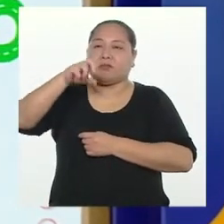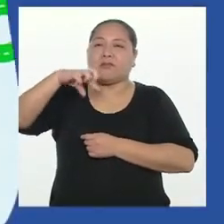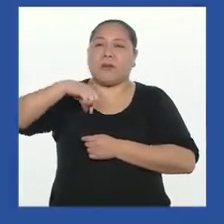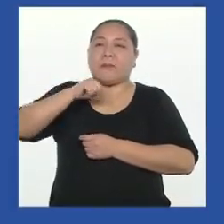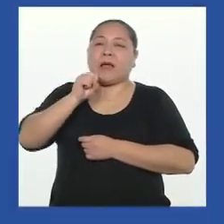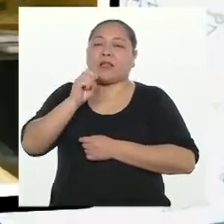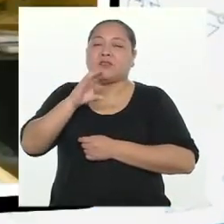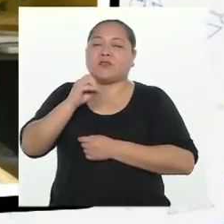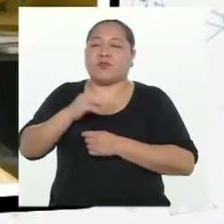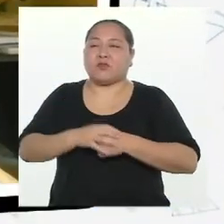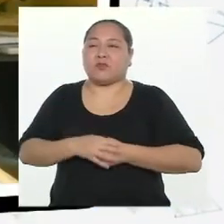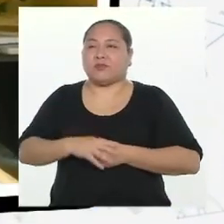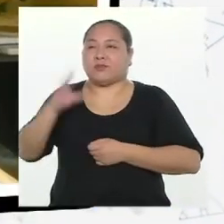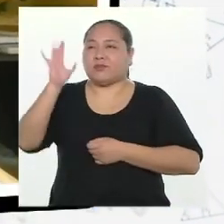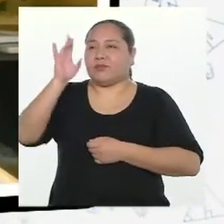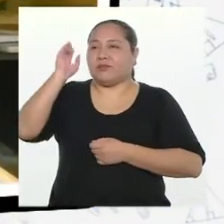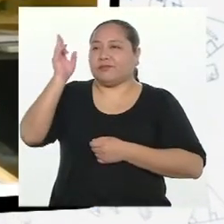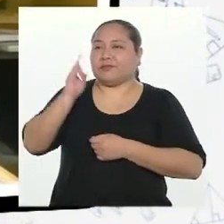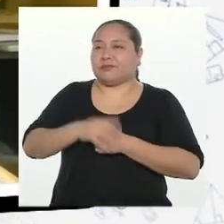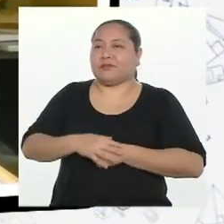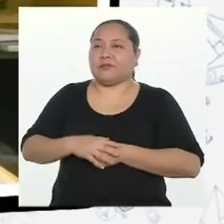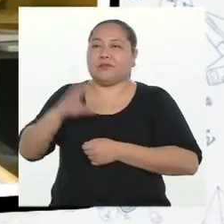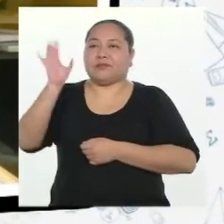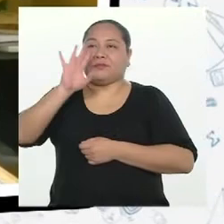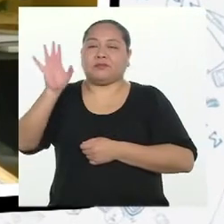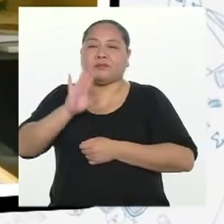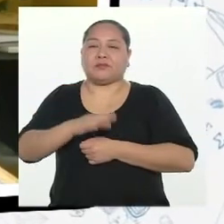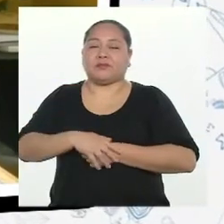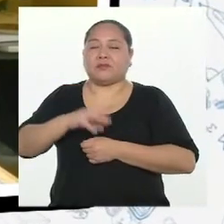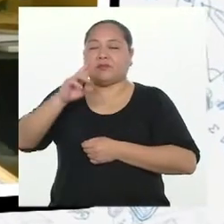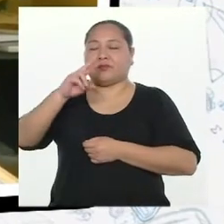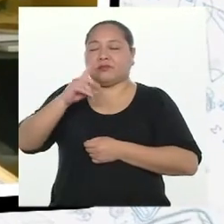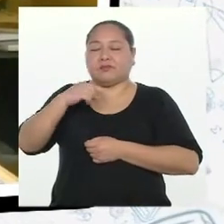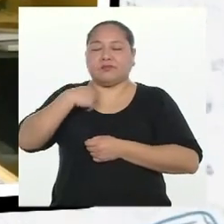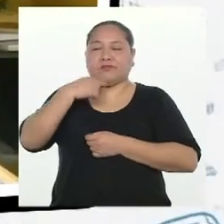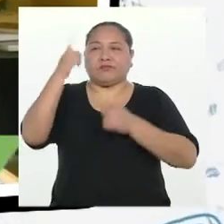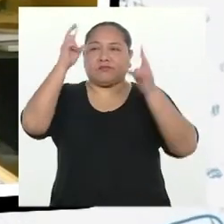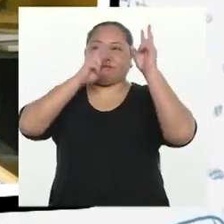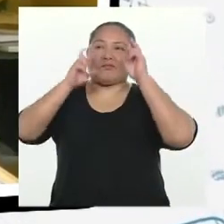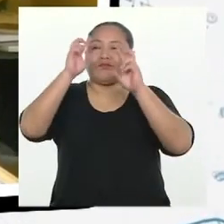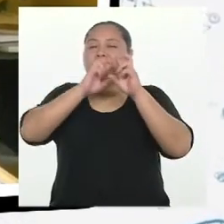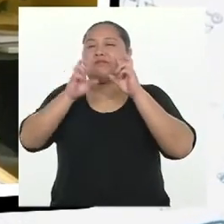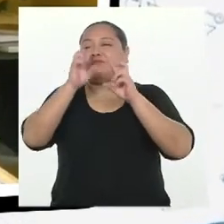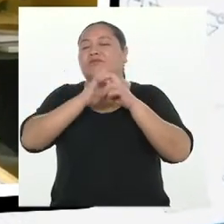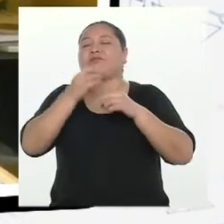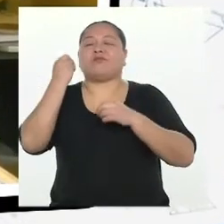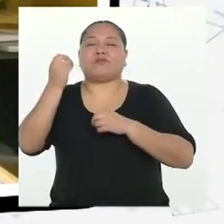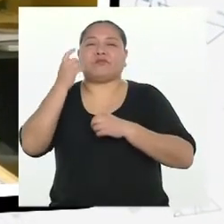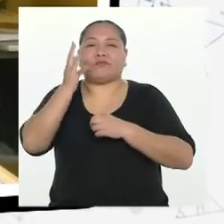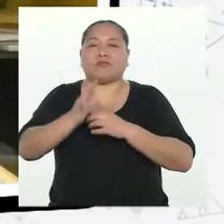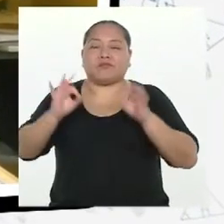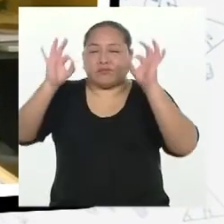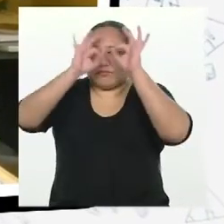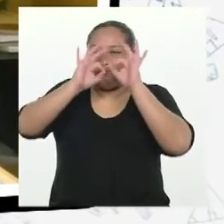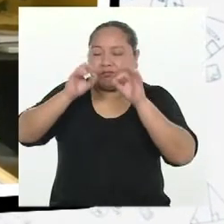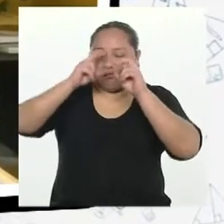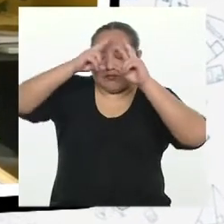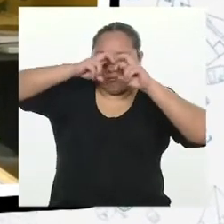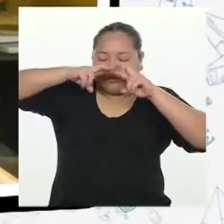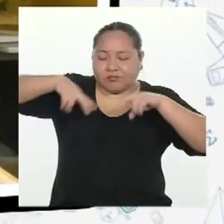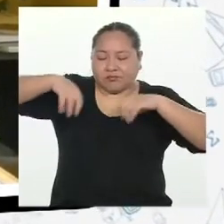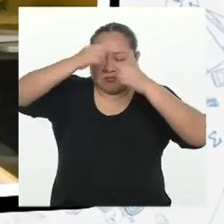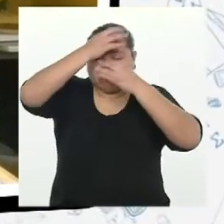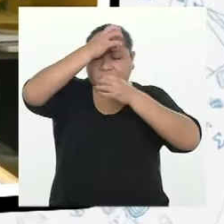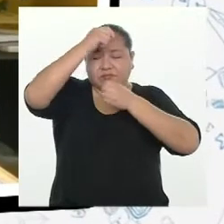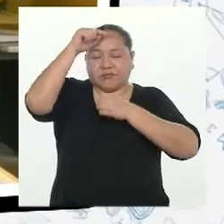Pasco. Hola profesora, hola Rodrigo. Tengo una duda. ¿Por qué es importante analizar los datos